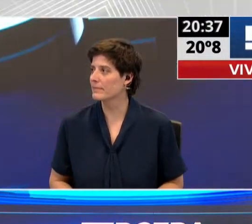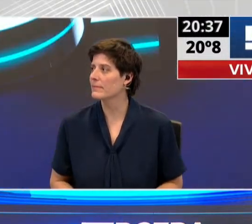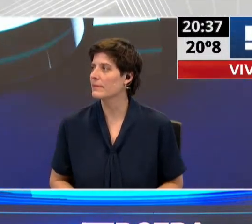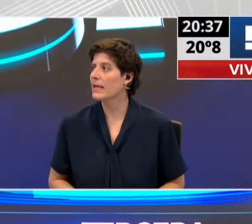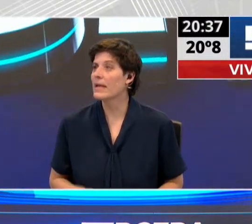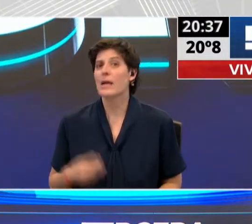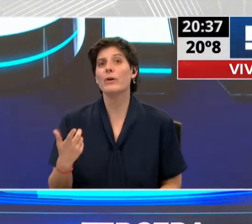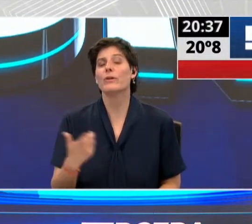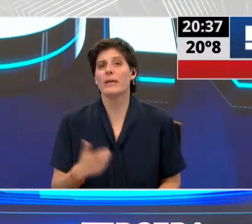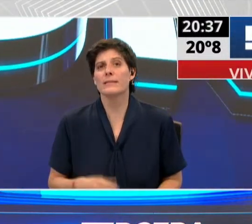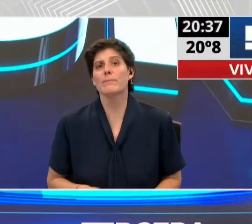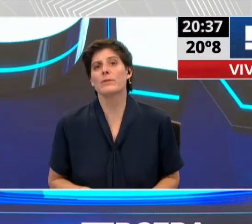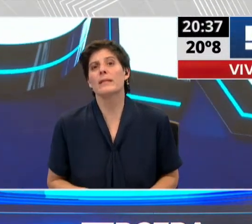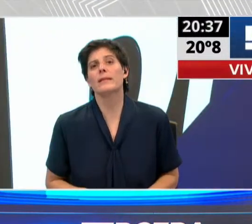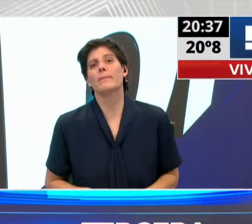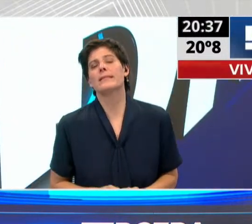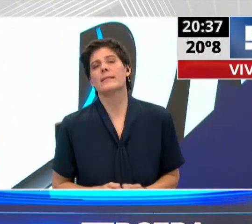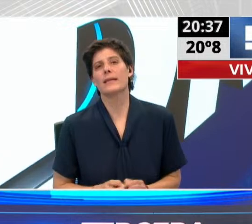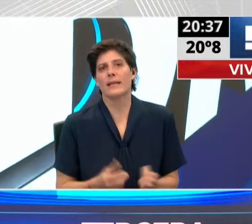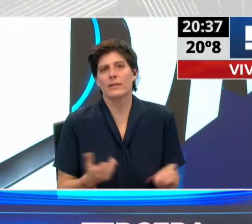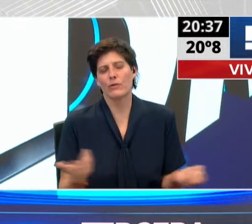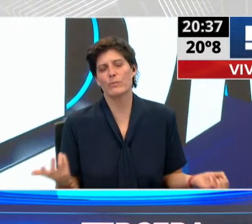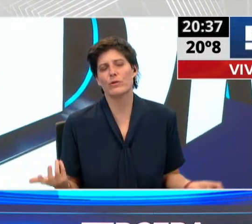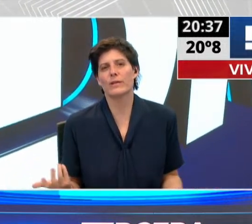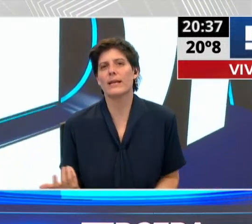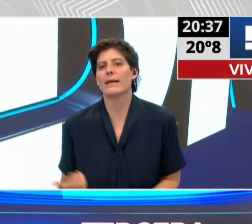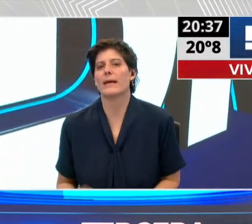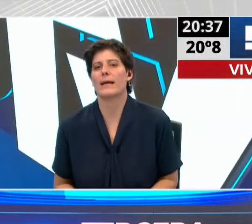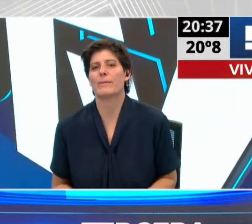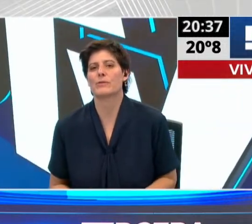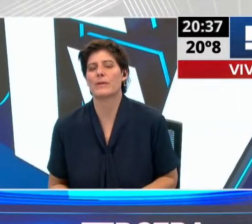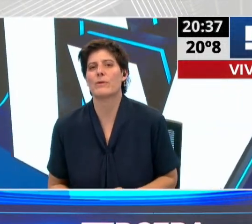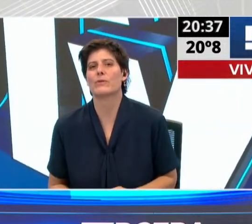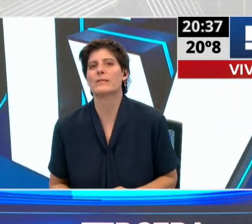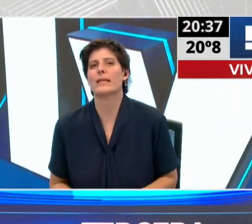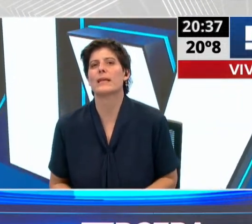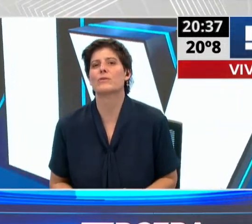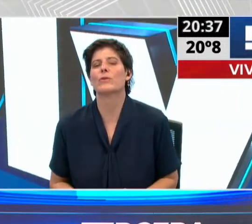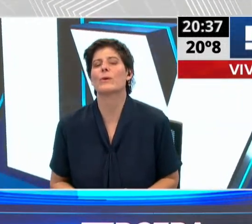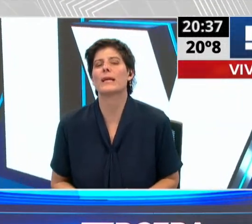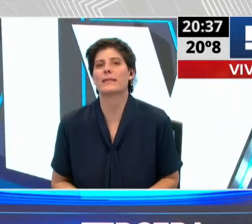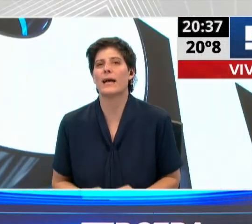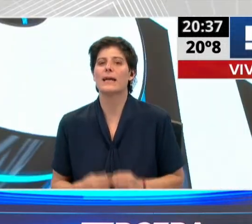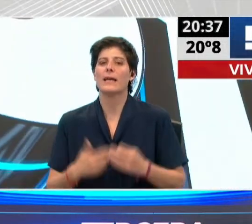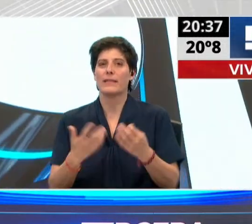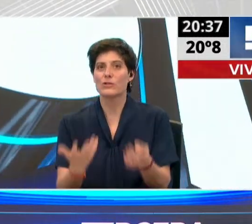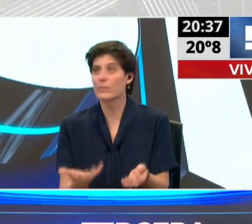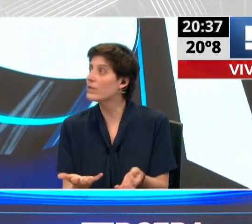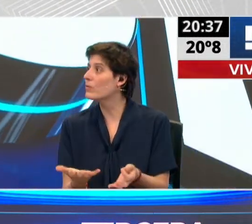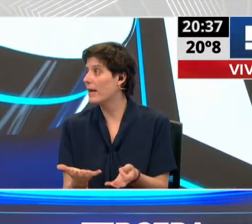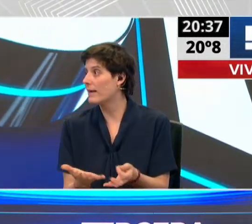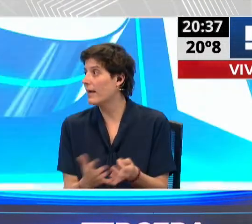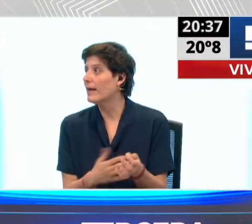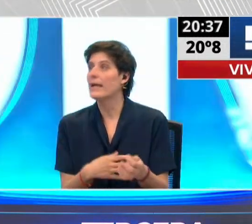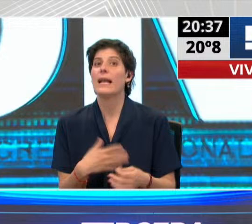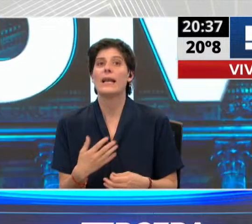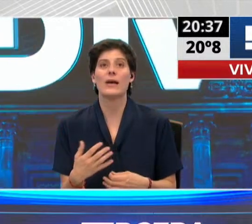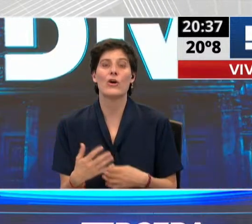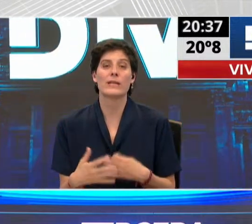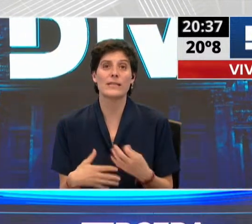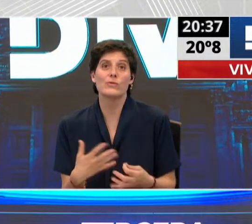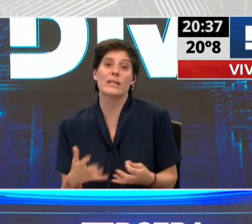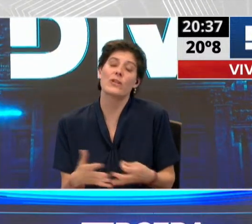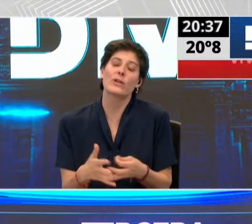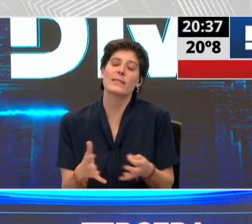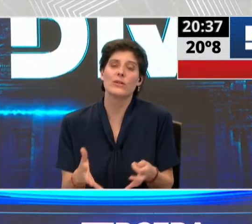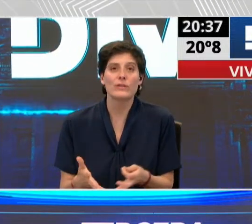Exactamente, ese es el planteo. Bueno, es importante, más allá que todo el mundo tiene la posibilidad cuando es electo o electa de asumir su banca, lo